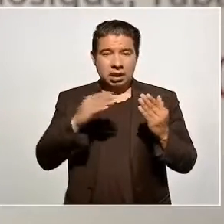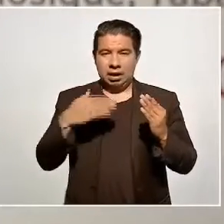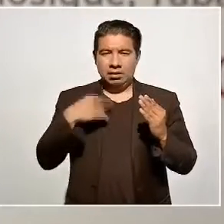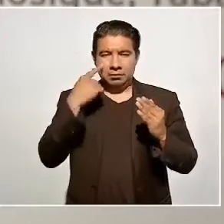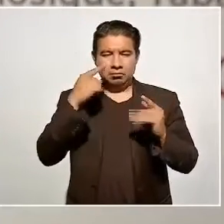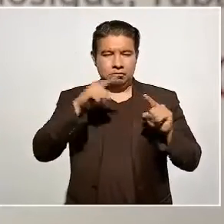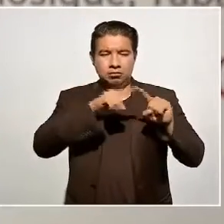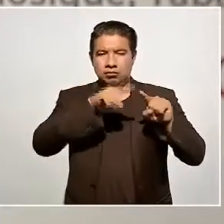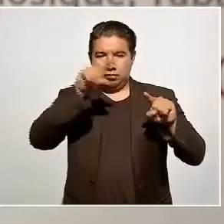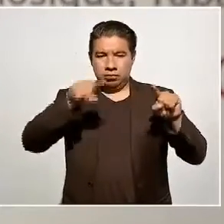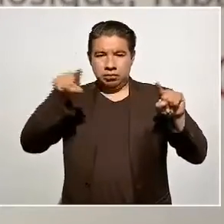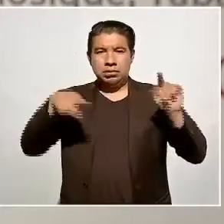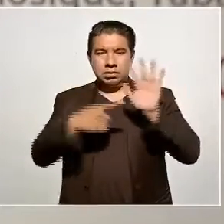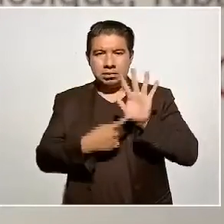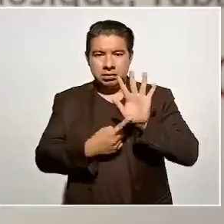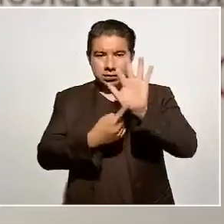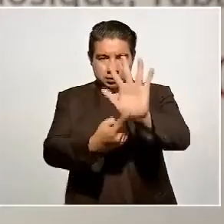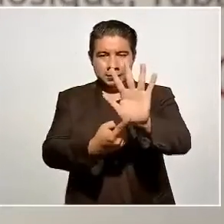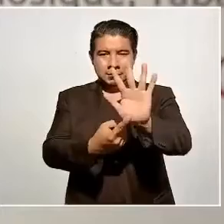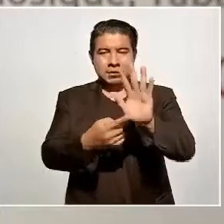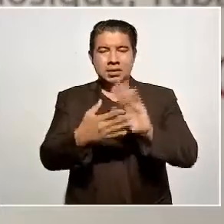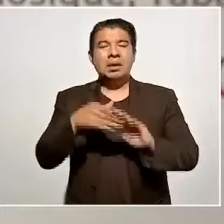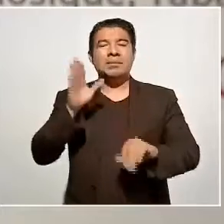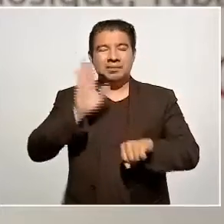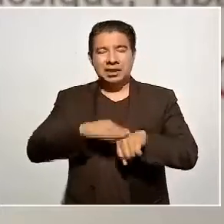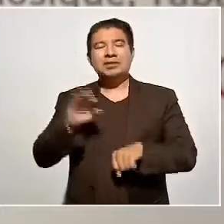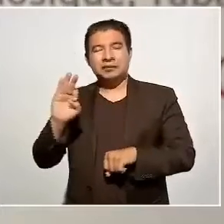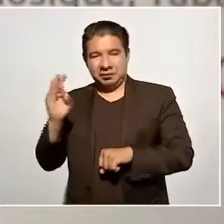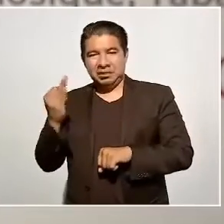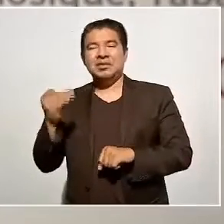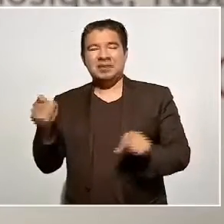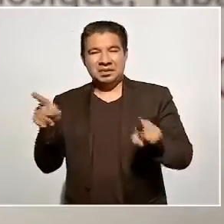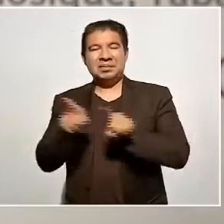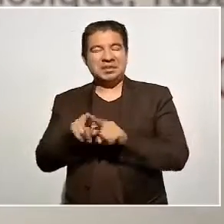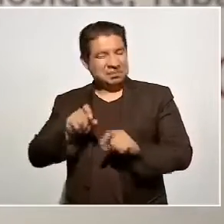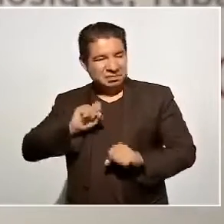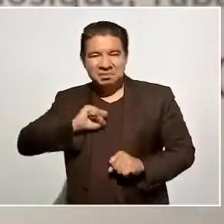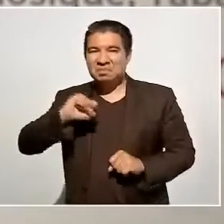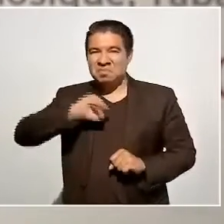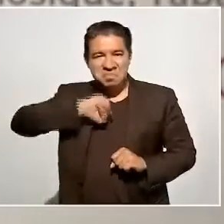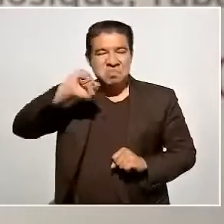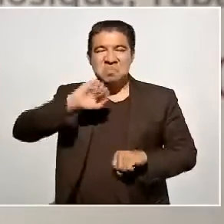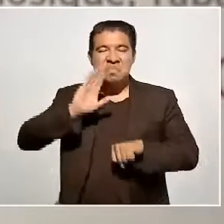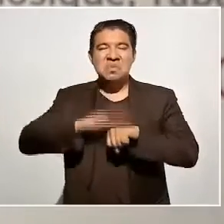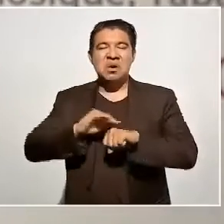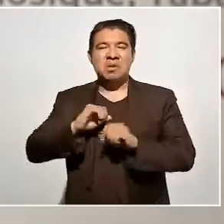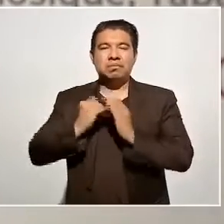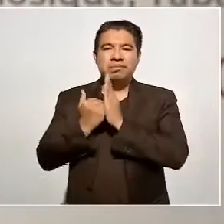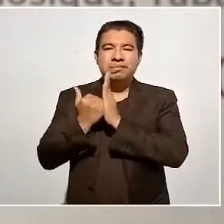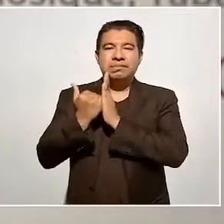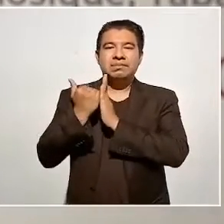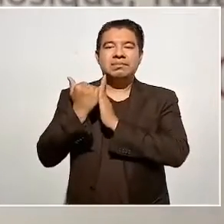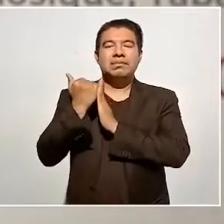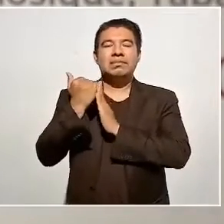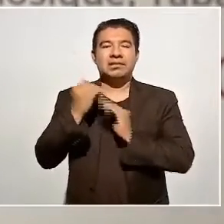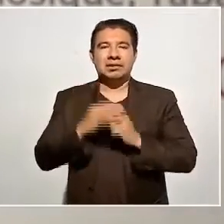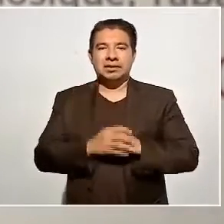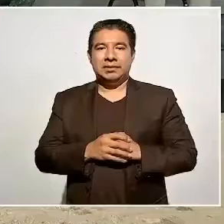proyección de las remesas de febrero y lo mismo, siguen creciendo.